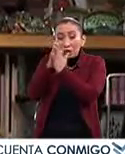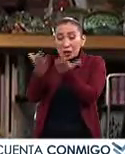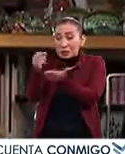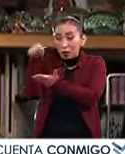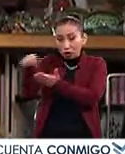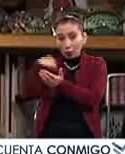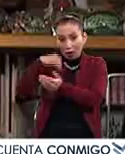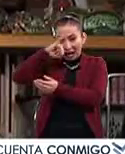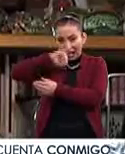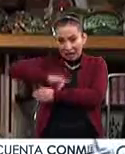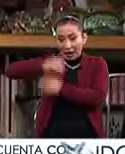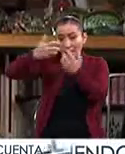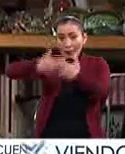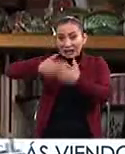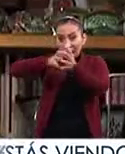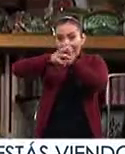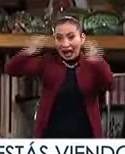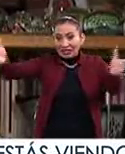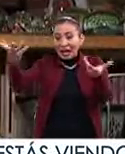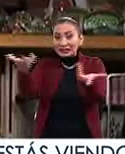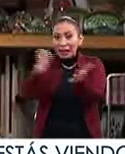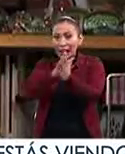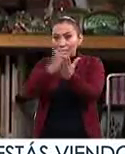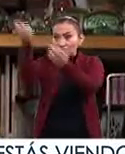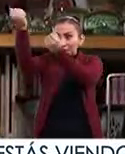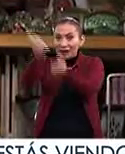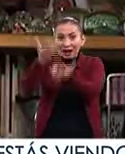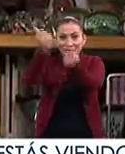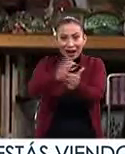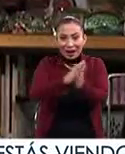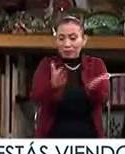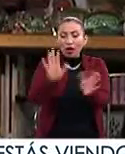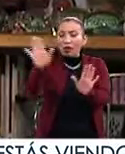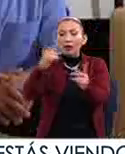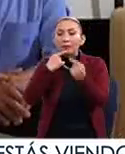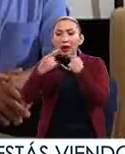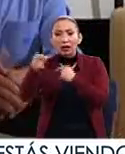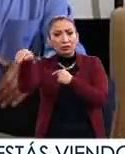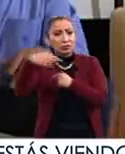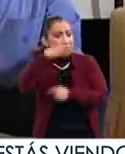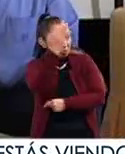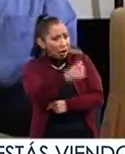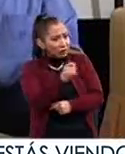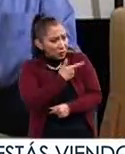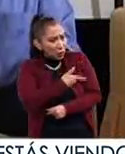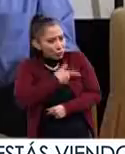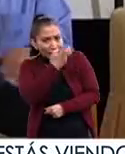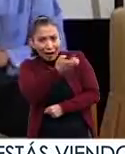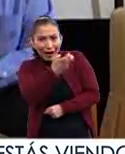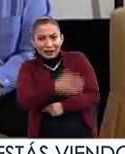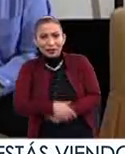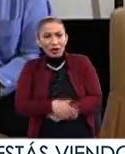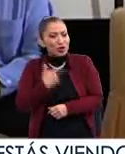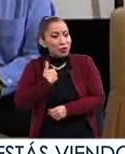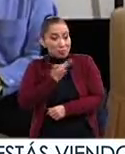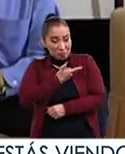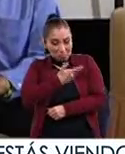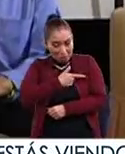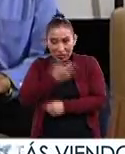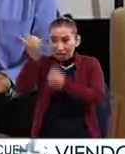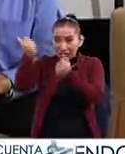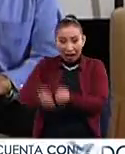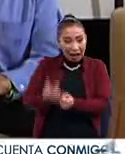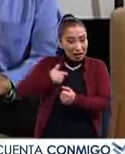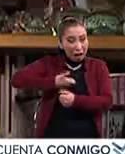industria editorial de las grandes empresas que hacen esto, que he hablado, dicen, pero desde luego, vamos. No, y es que hacen falta. No es que me guste vender libros